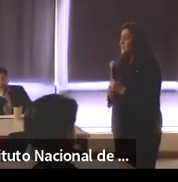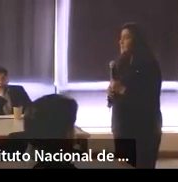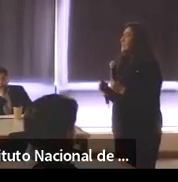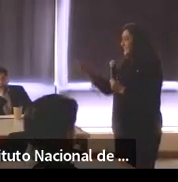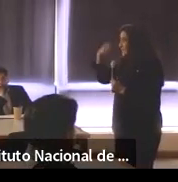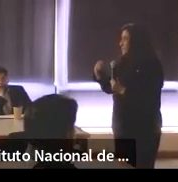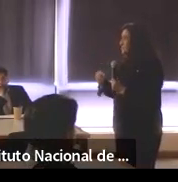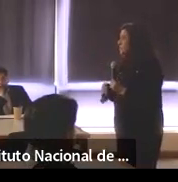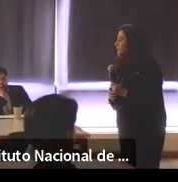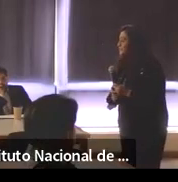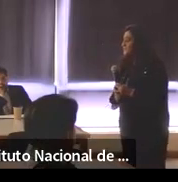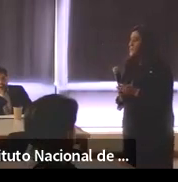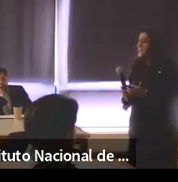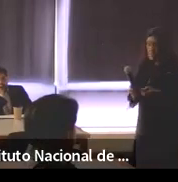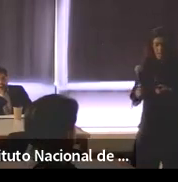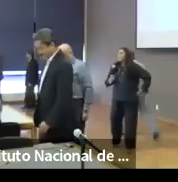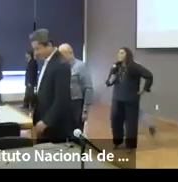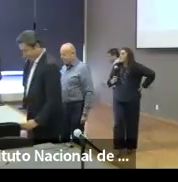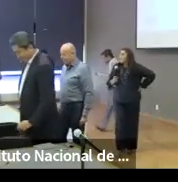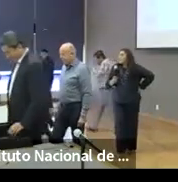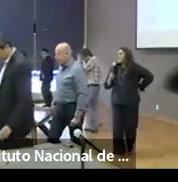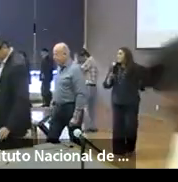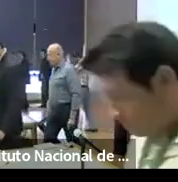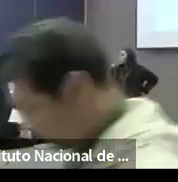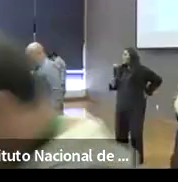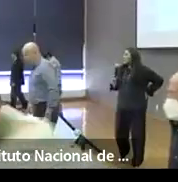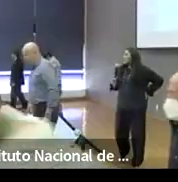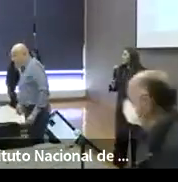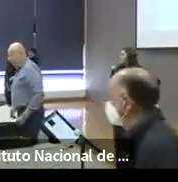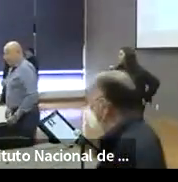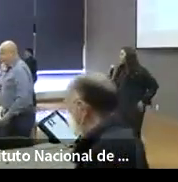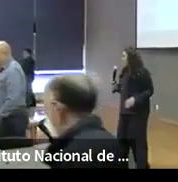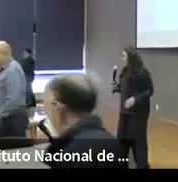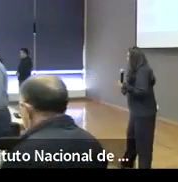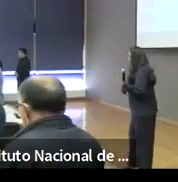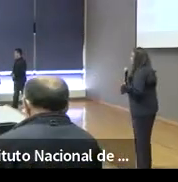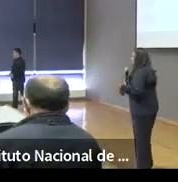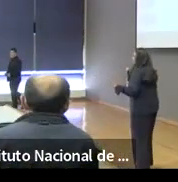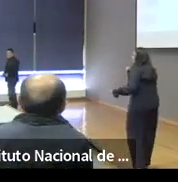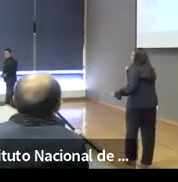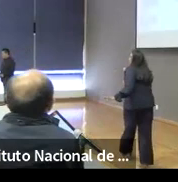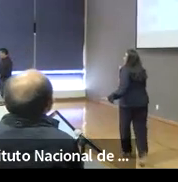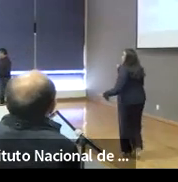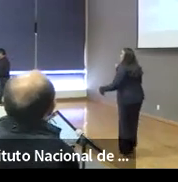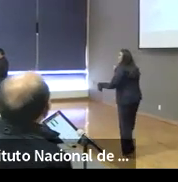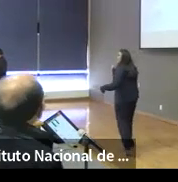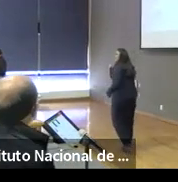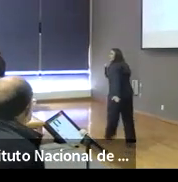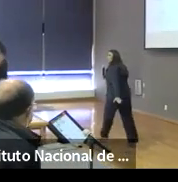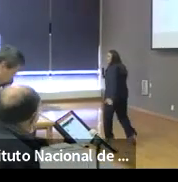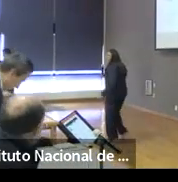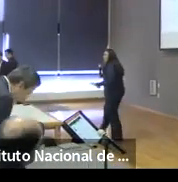entonces tiene que ver contigo okay Bueno aquí vimos el tema del